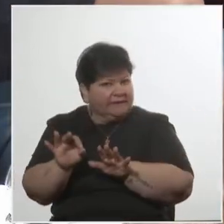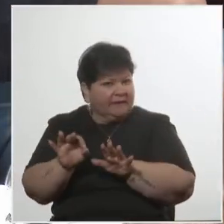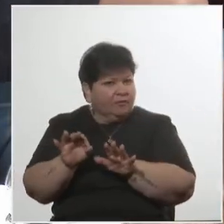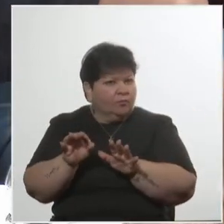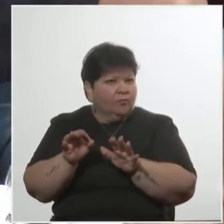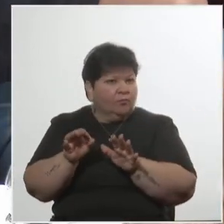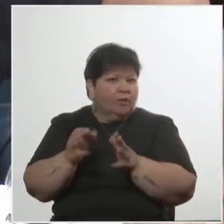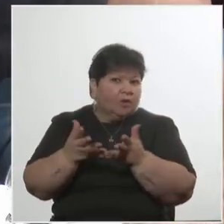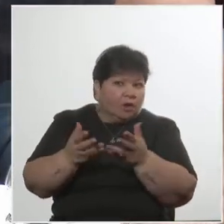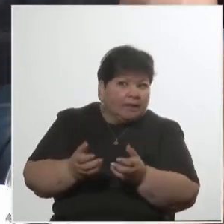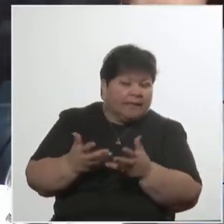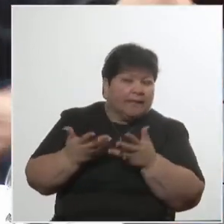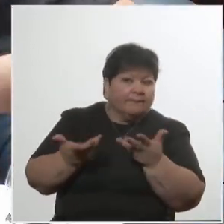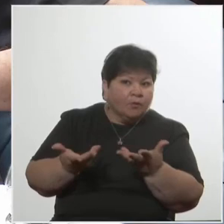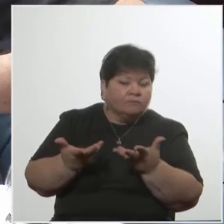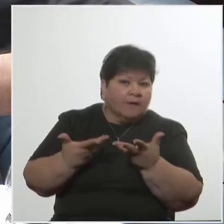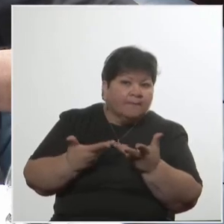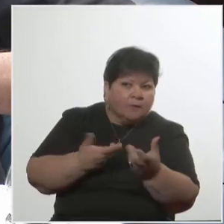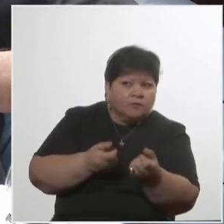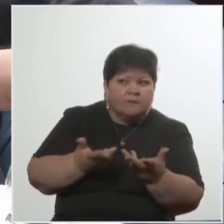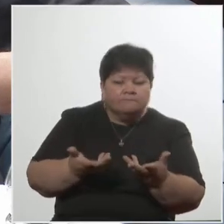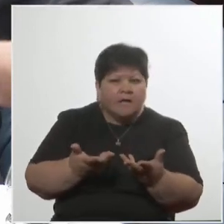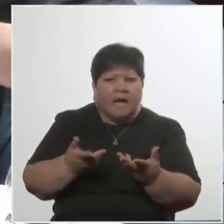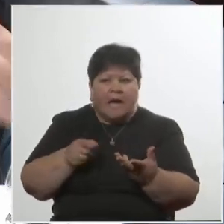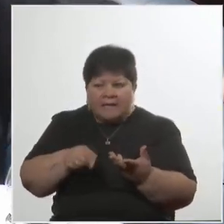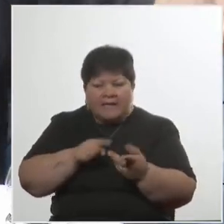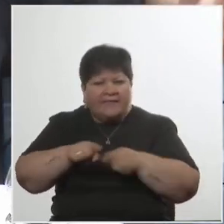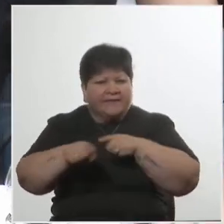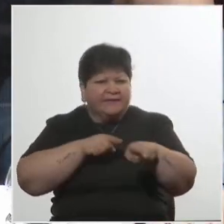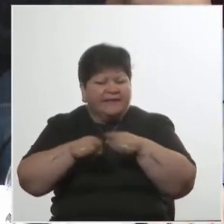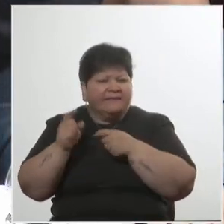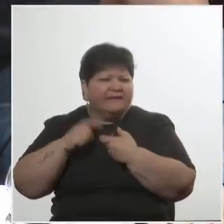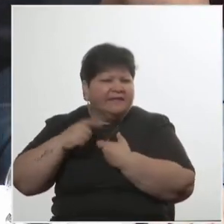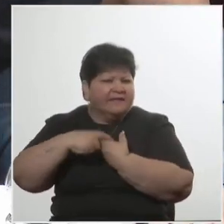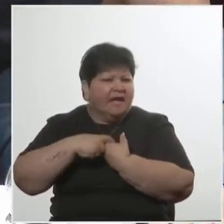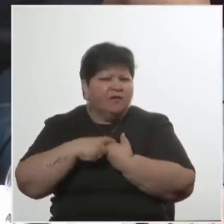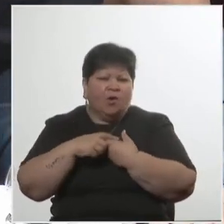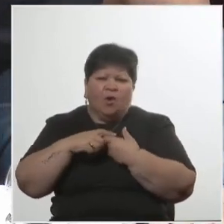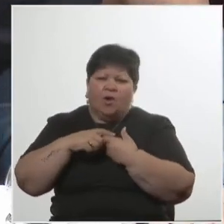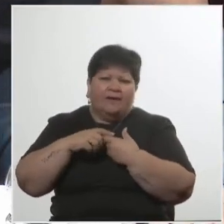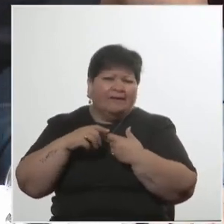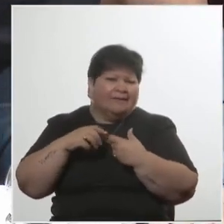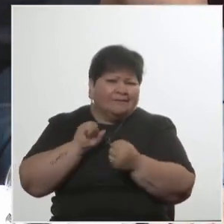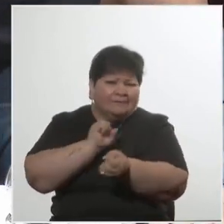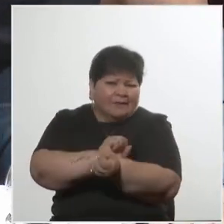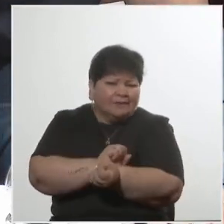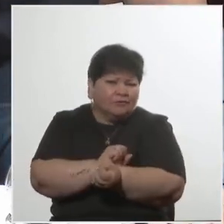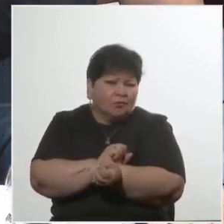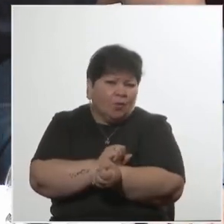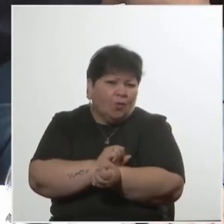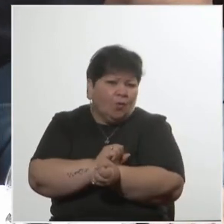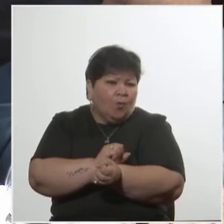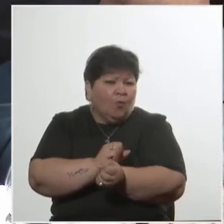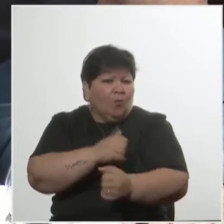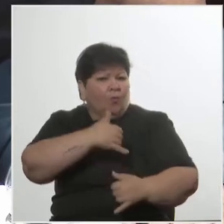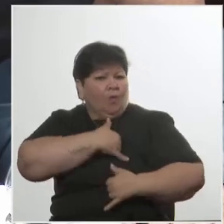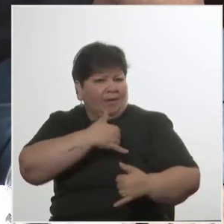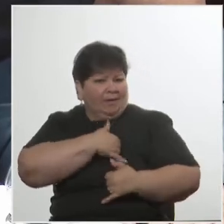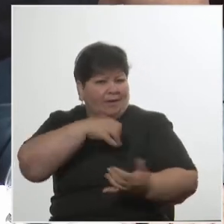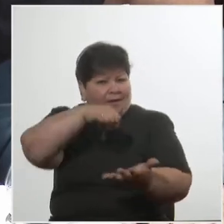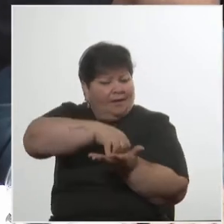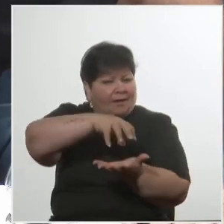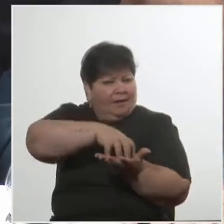repararnos la colocamos acá tuvimos dirigentes sindicales durante meses Se cerraron los cuarteles esa violencia no